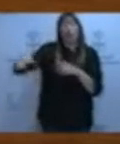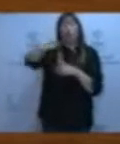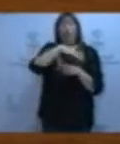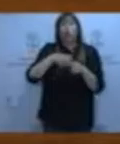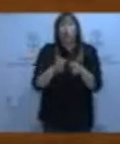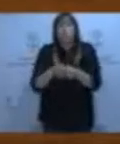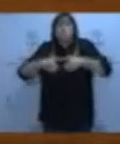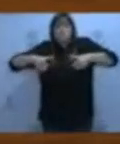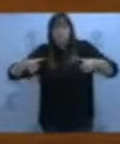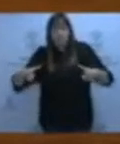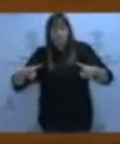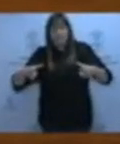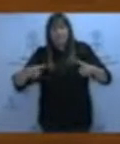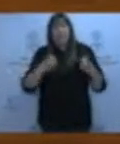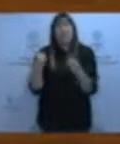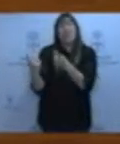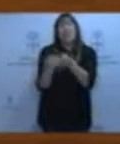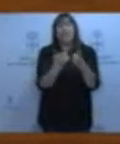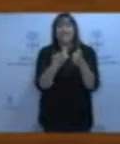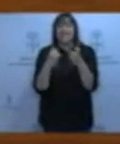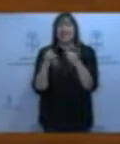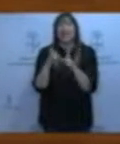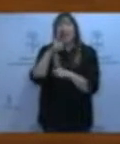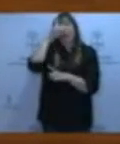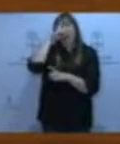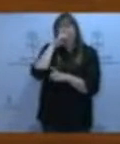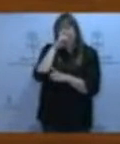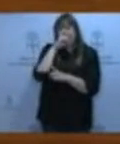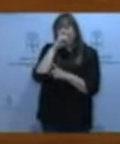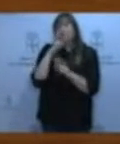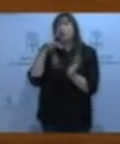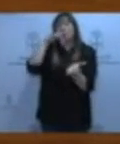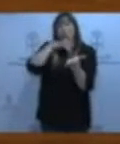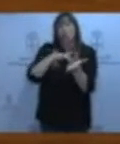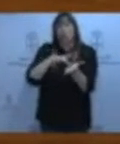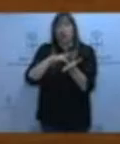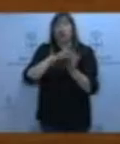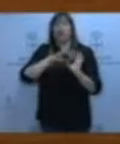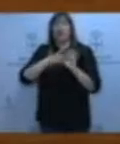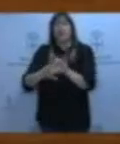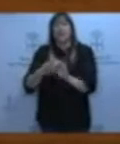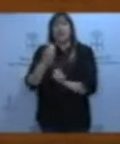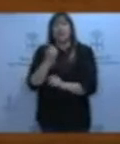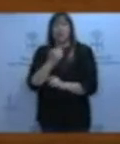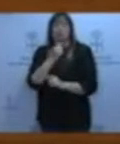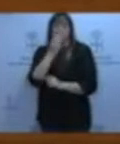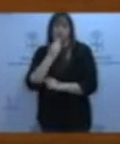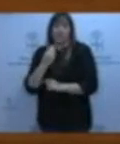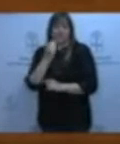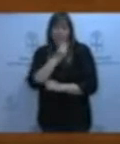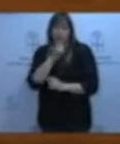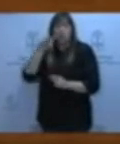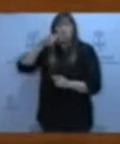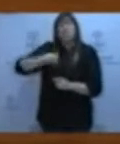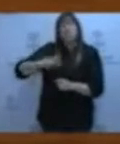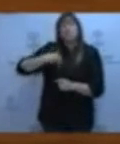las nuevas necesidades del año litúrgico cristiano. Como decía, es un entorno relevante también por el papel que